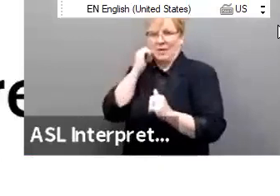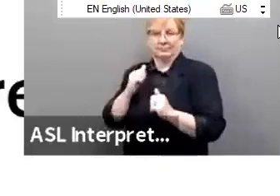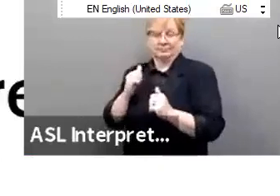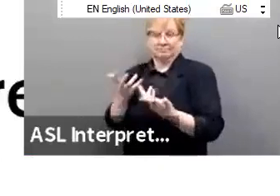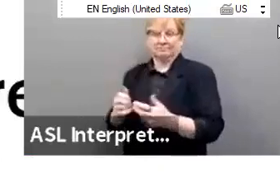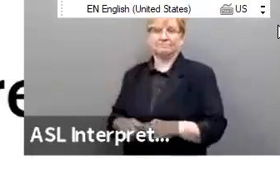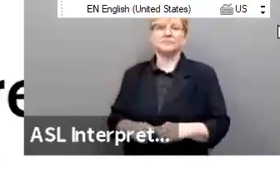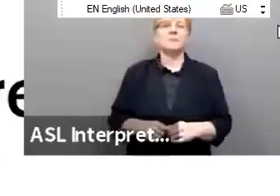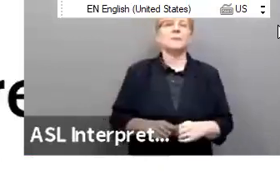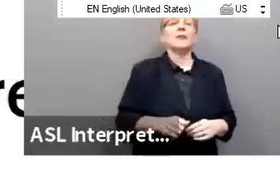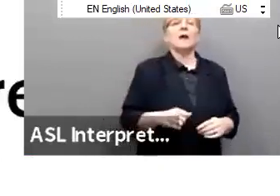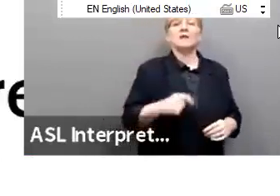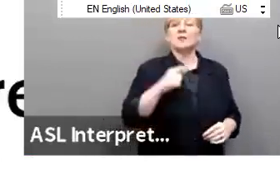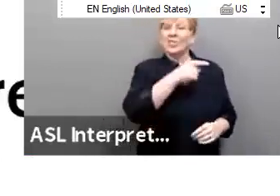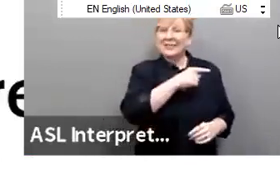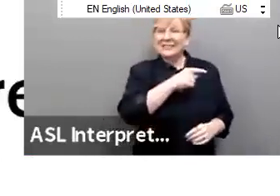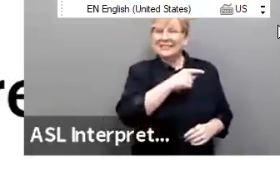producir